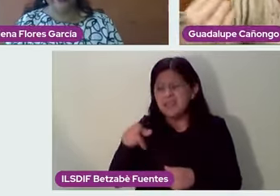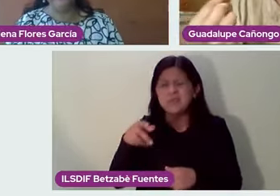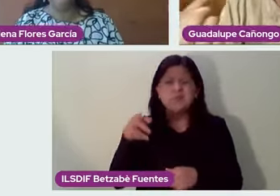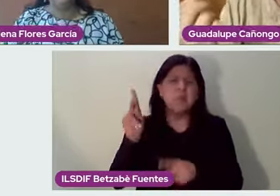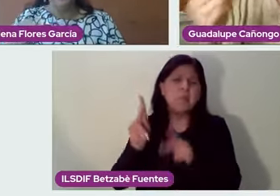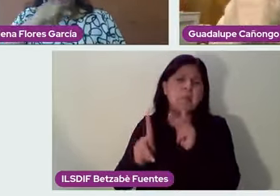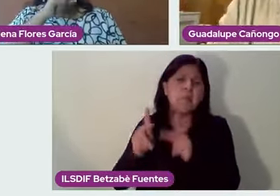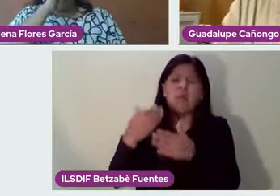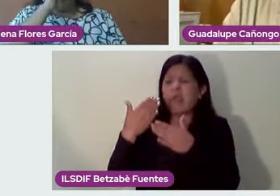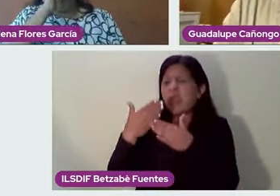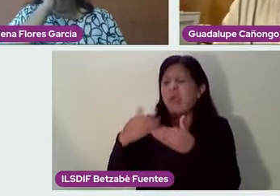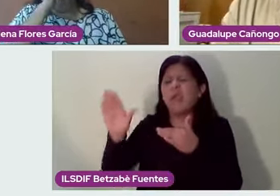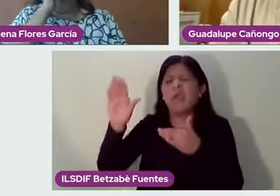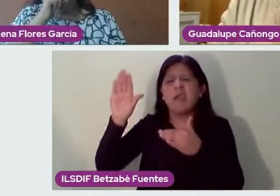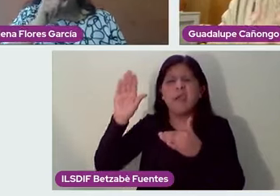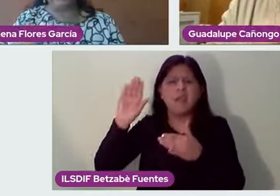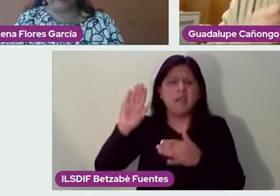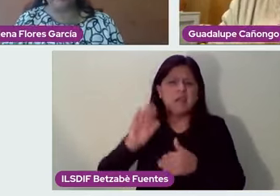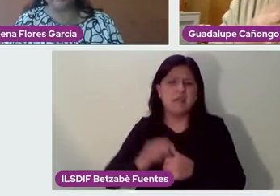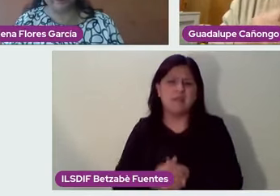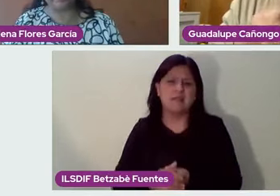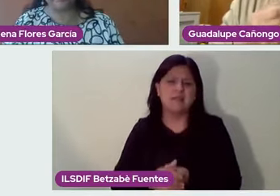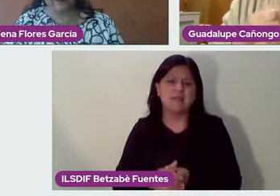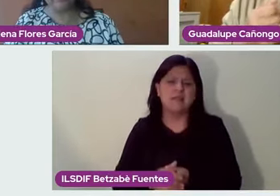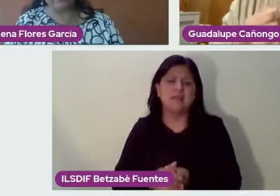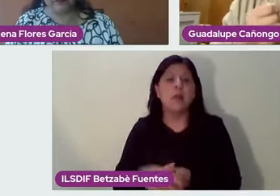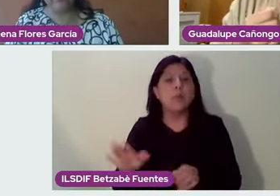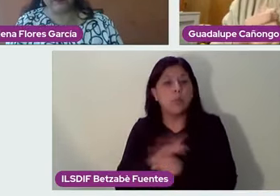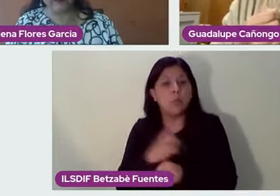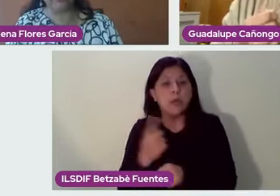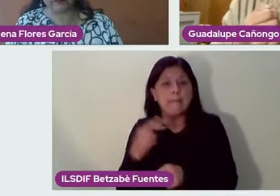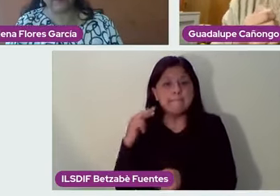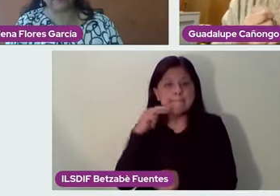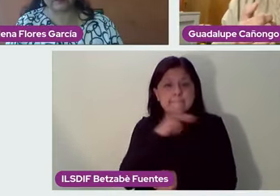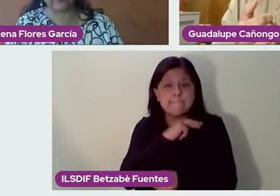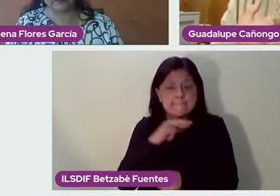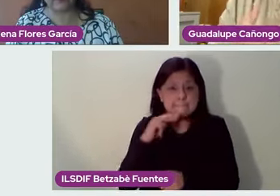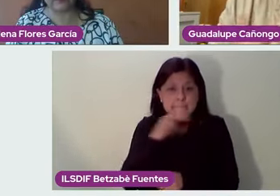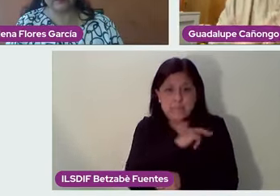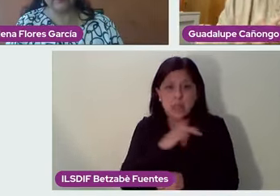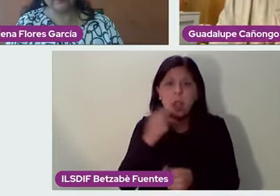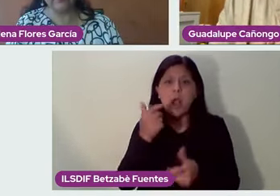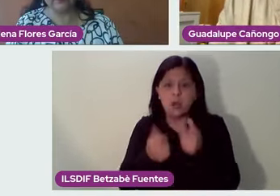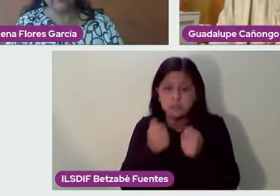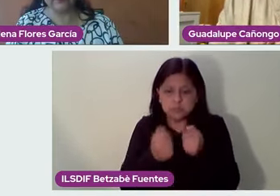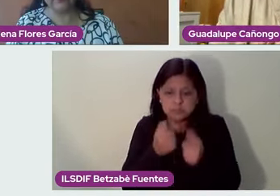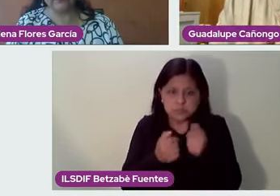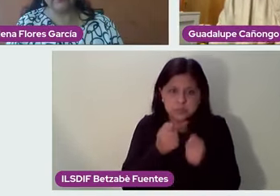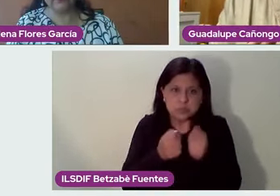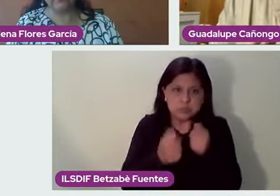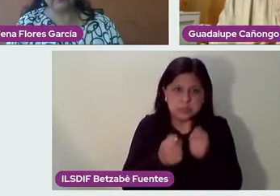hace 3 segundos, ¿no? Porque tienen una capacidad de escribir muy rápido y entonces lo que